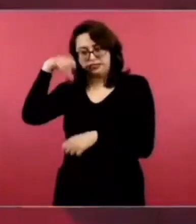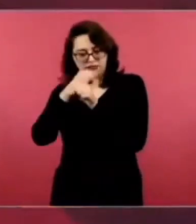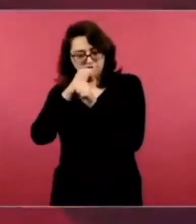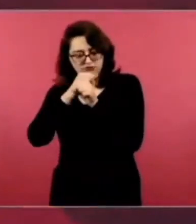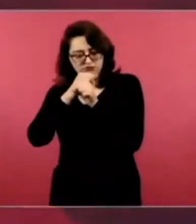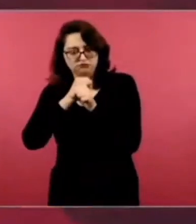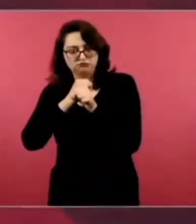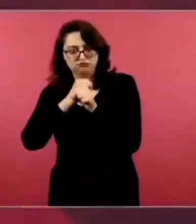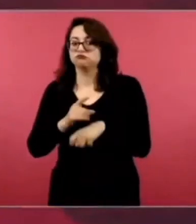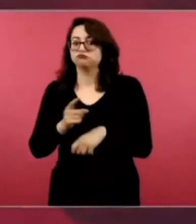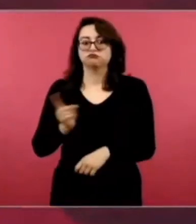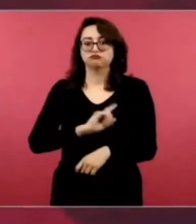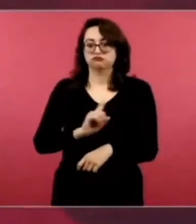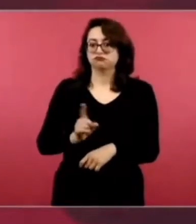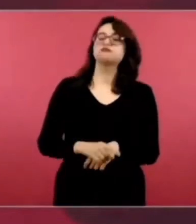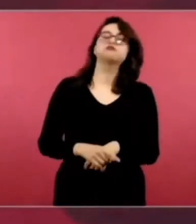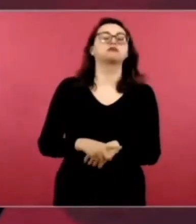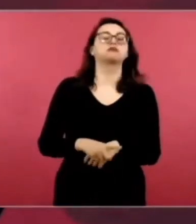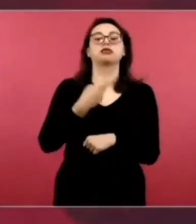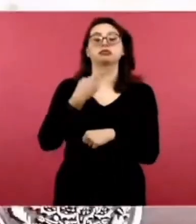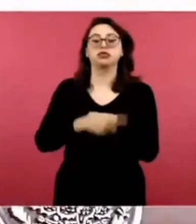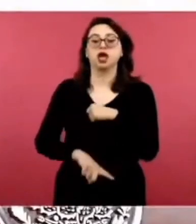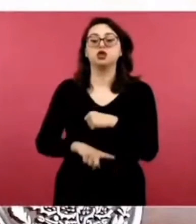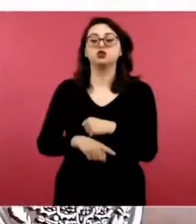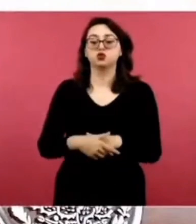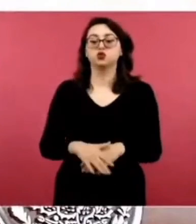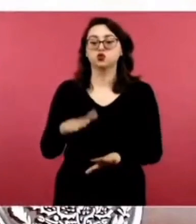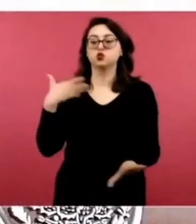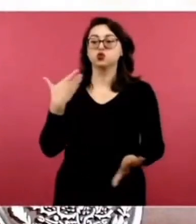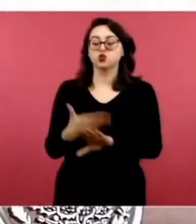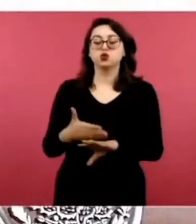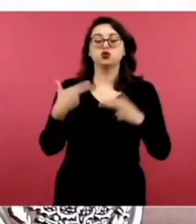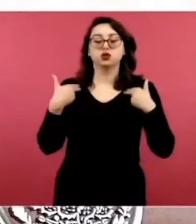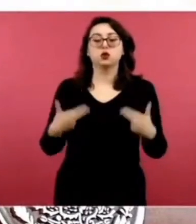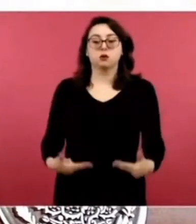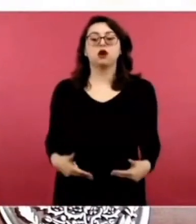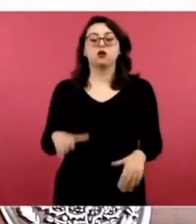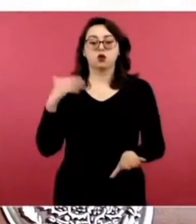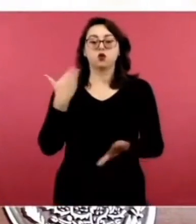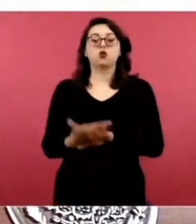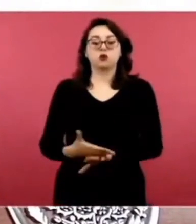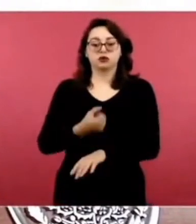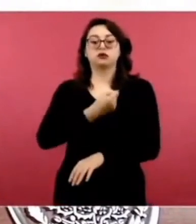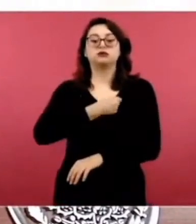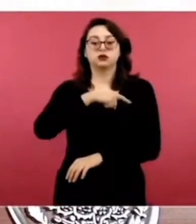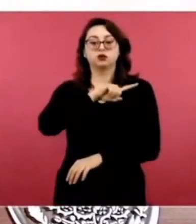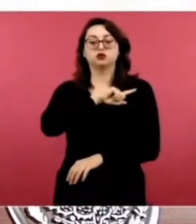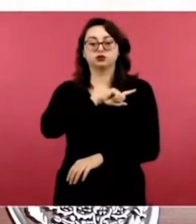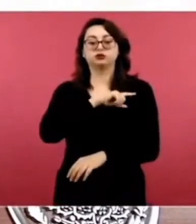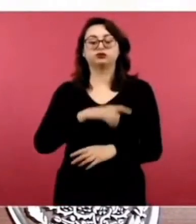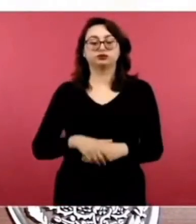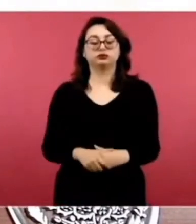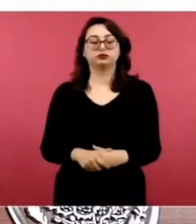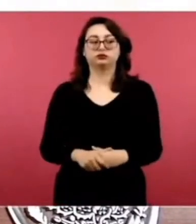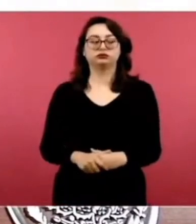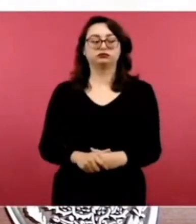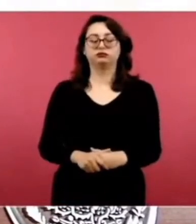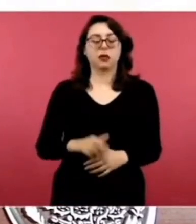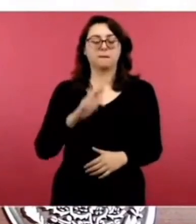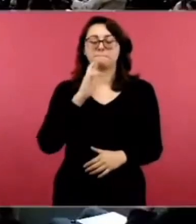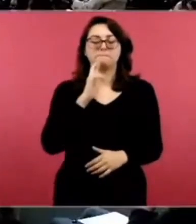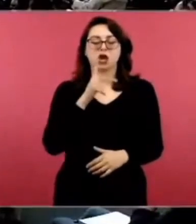contraria, en el sentido de que sí daña la salud, que puede